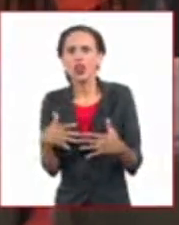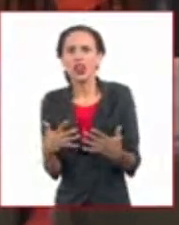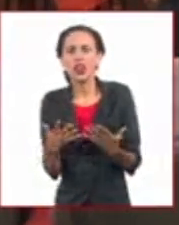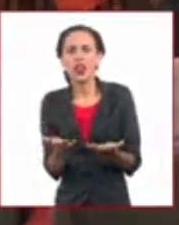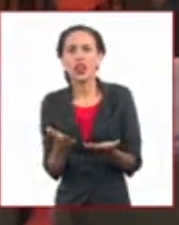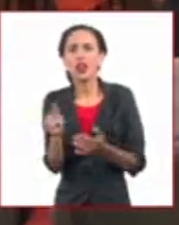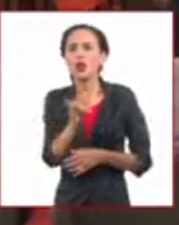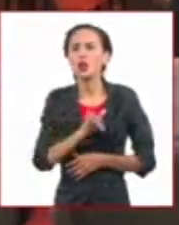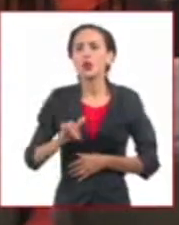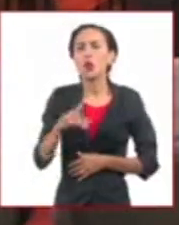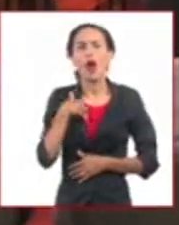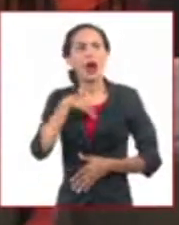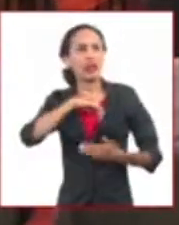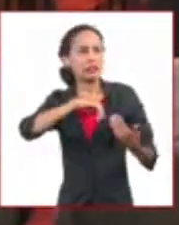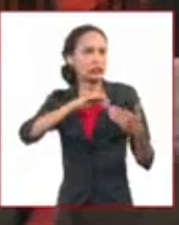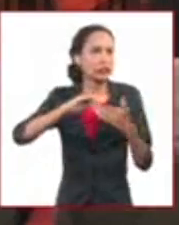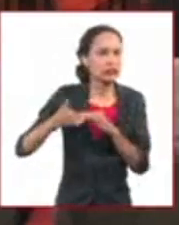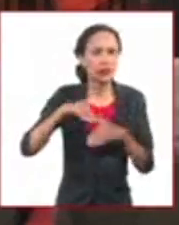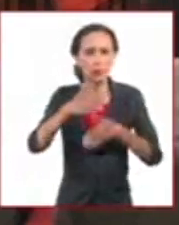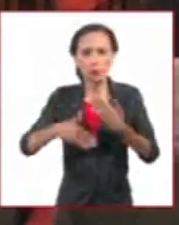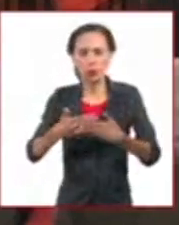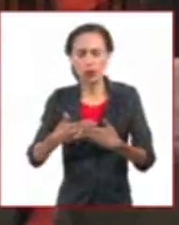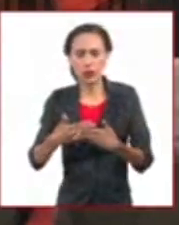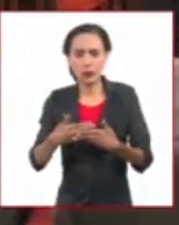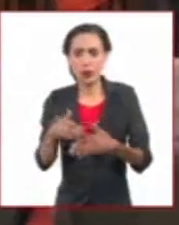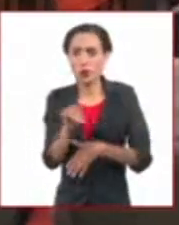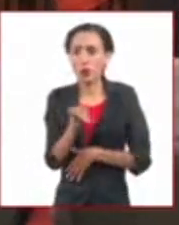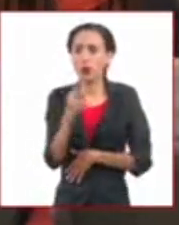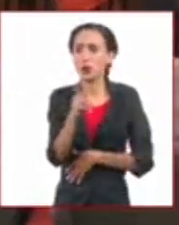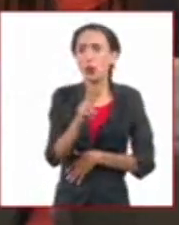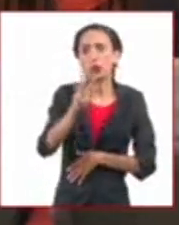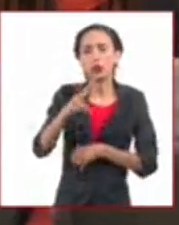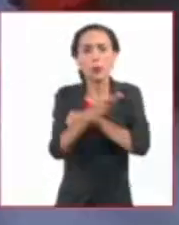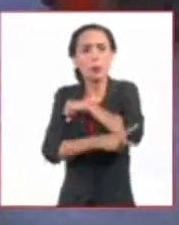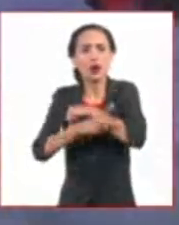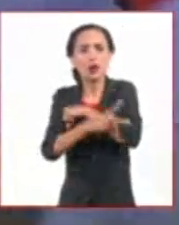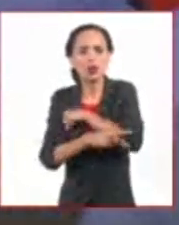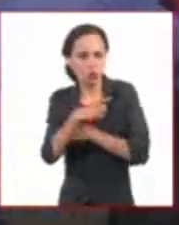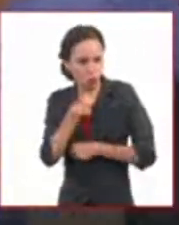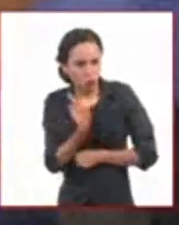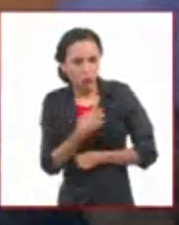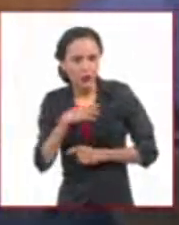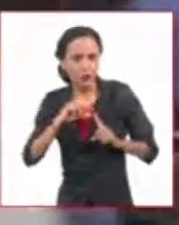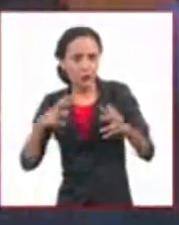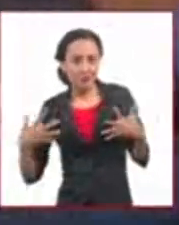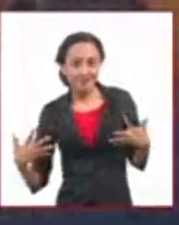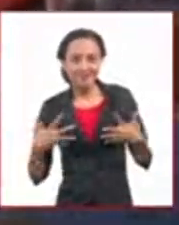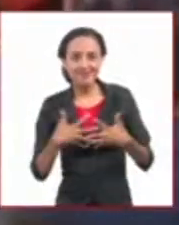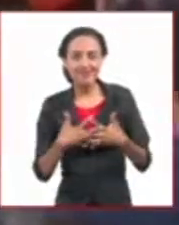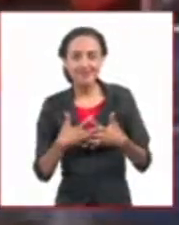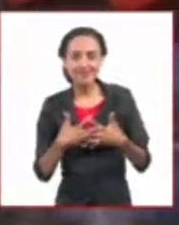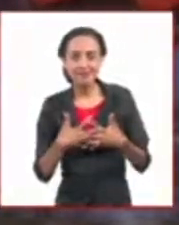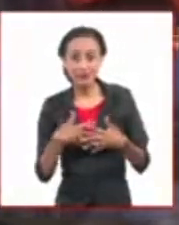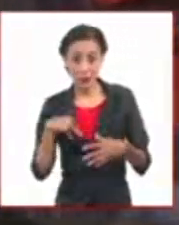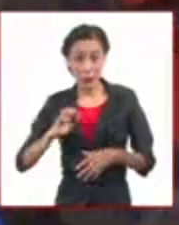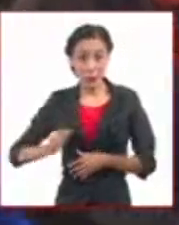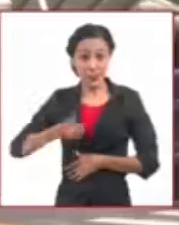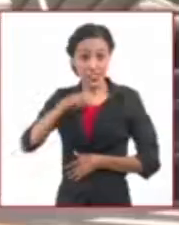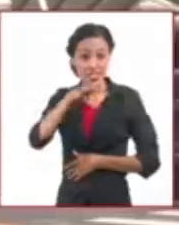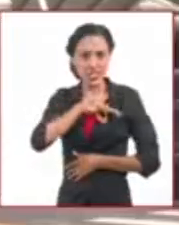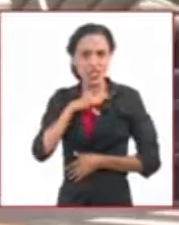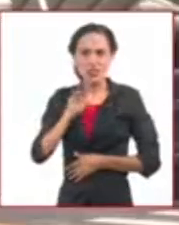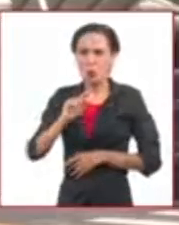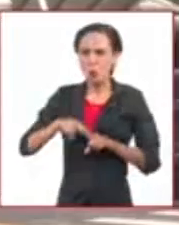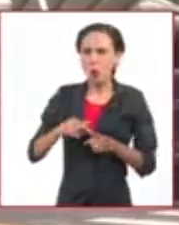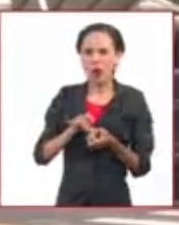nuestras desavenencias respecto a dos o tres países que tenemos mucho más tema en común boris considera que ha sido un error la exclusión